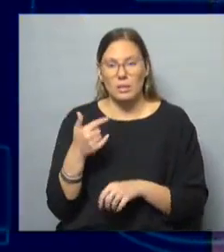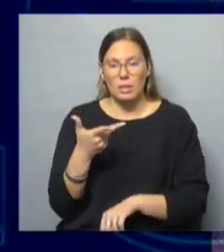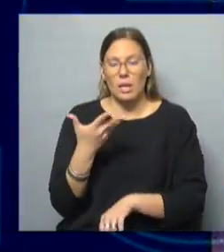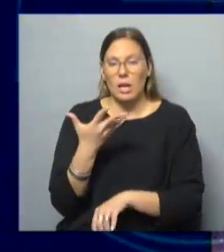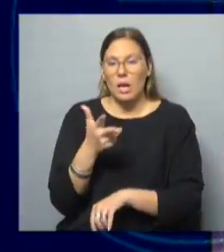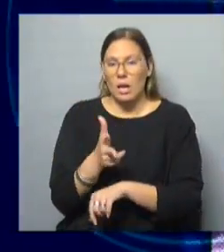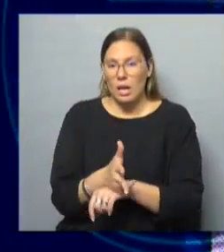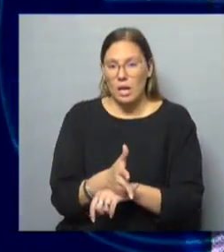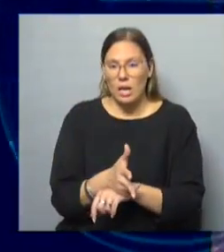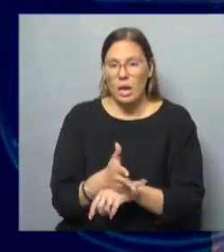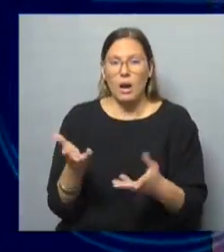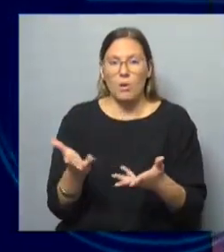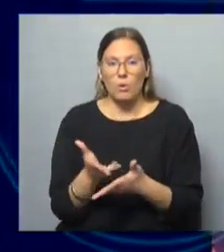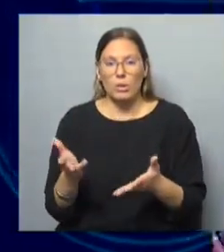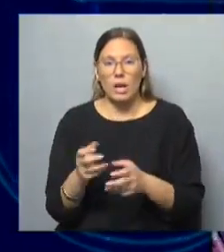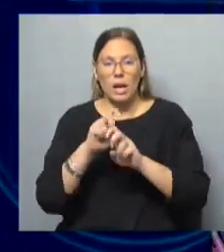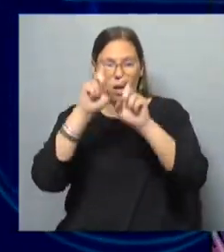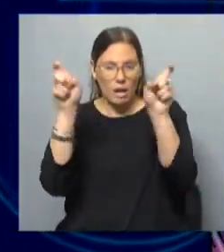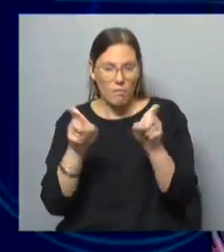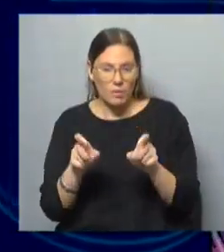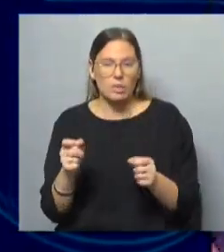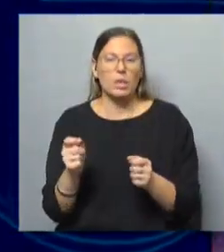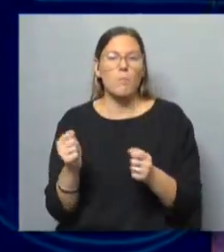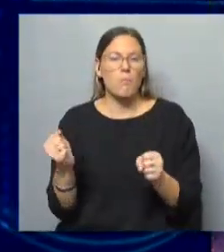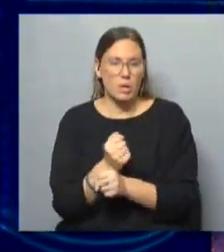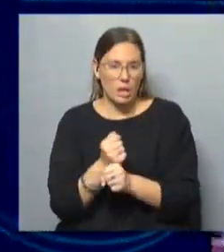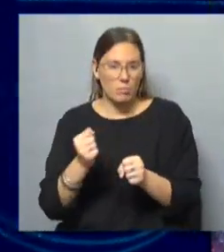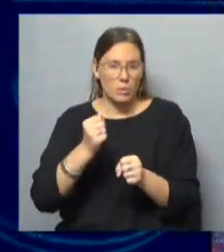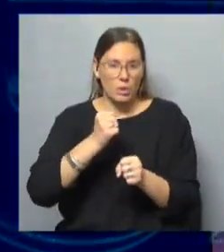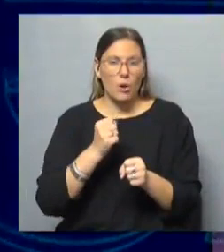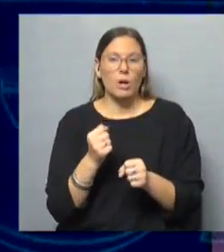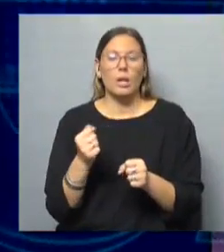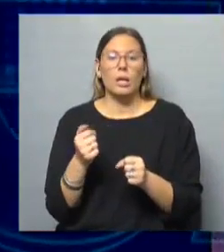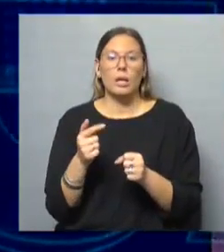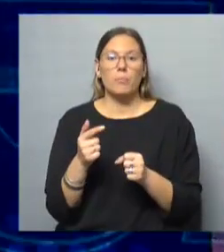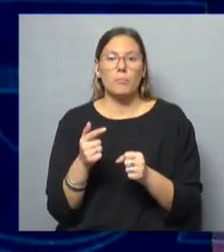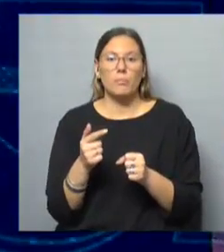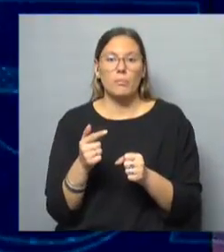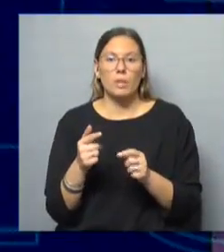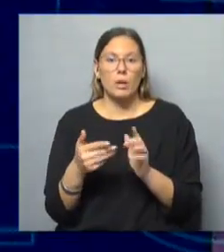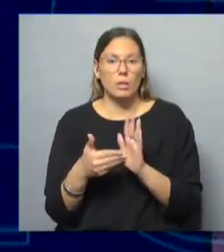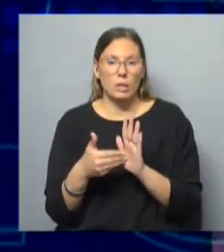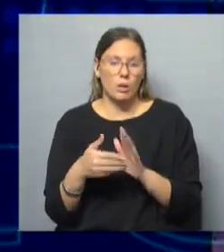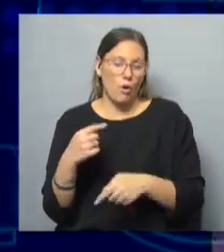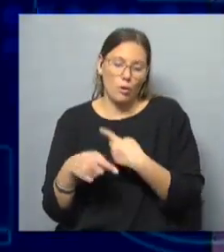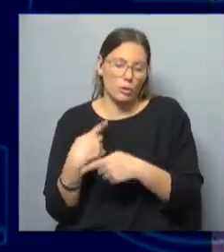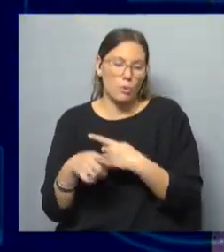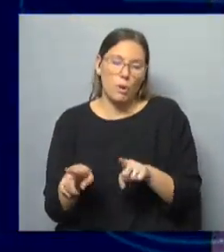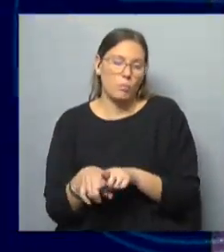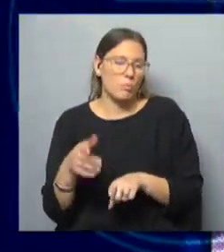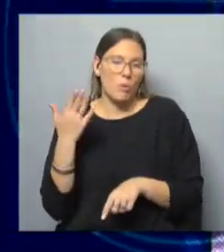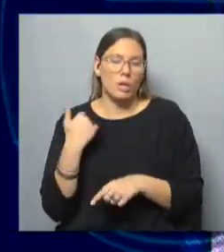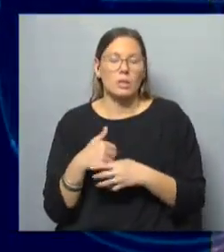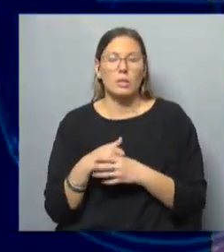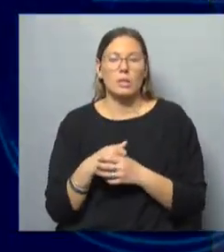en un disco que está ahora nominado a los Graffiti, y que está tan presente como siempre estuvo Dino.